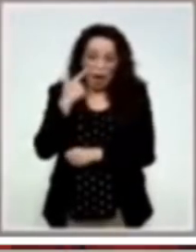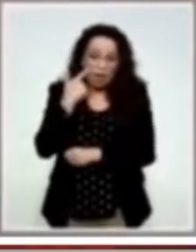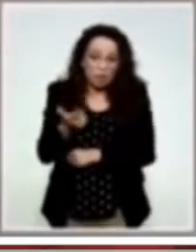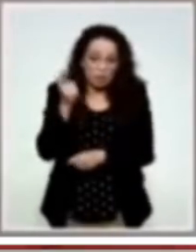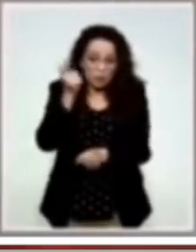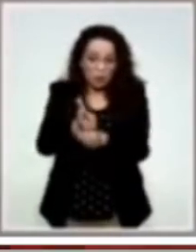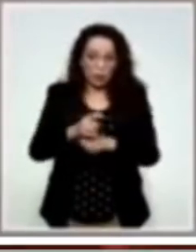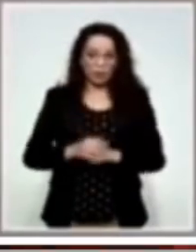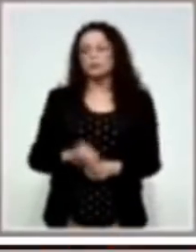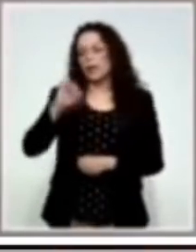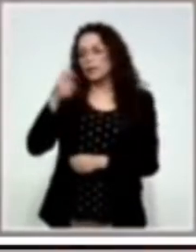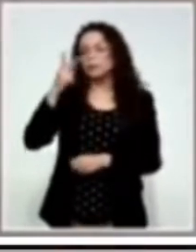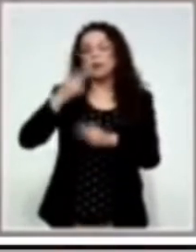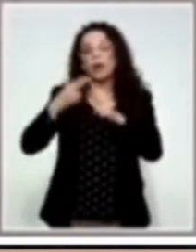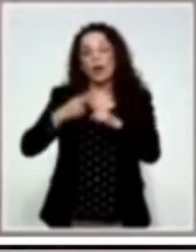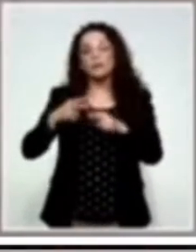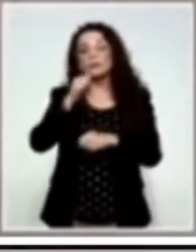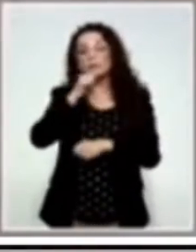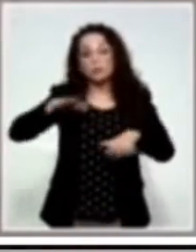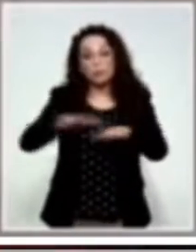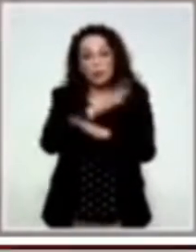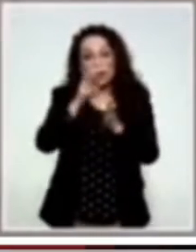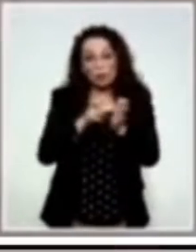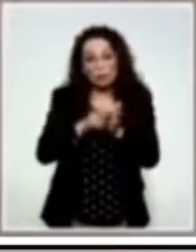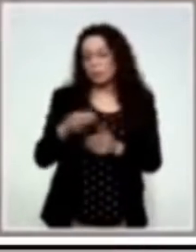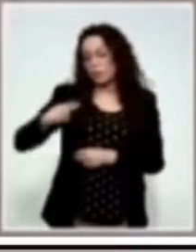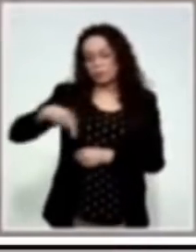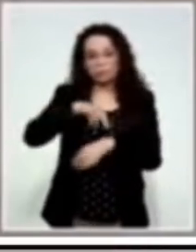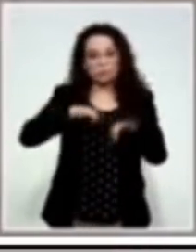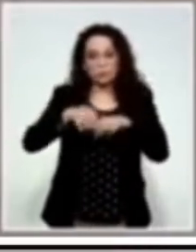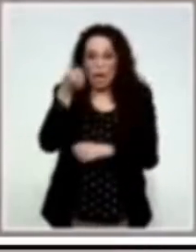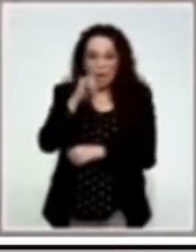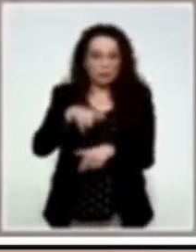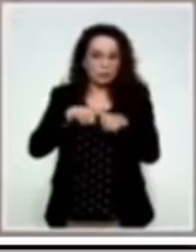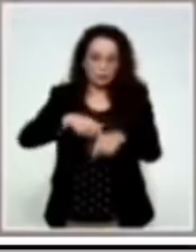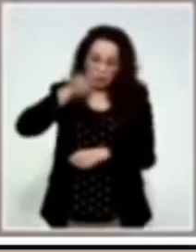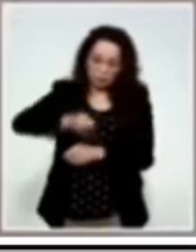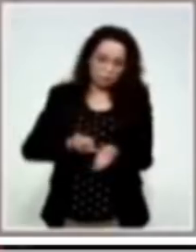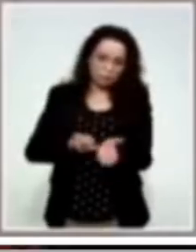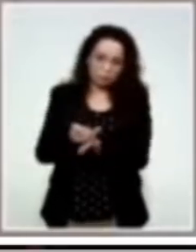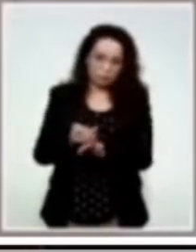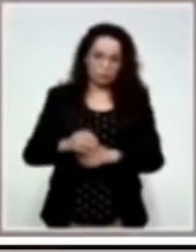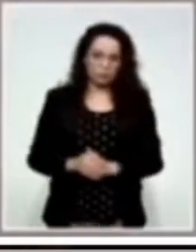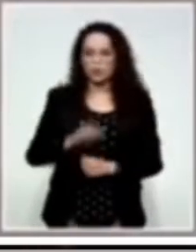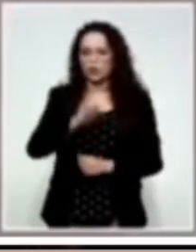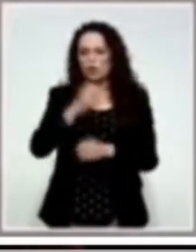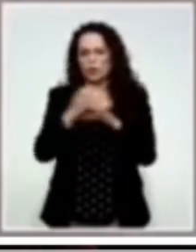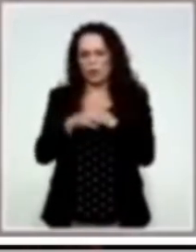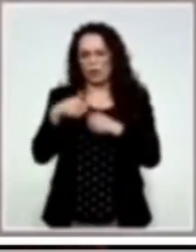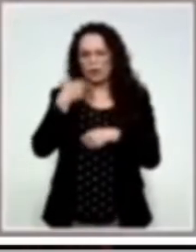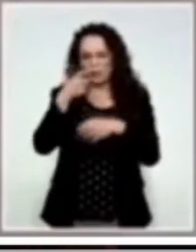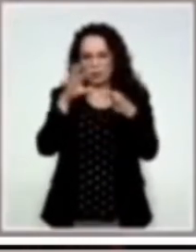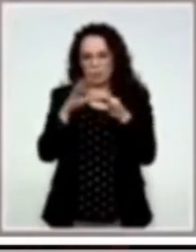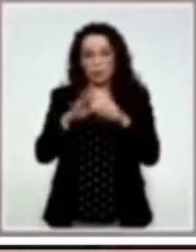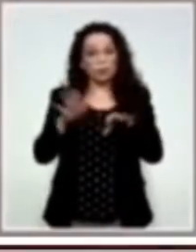la Corte tiene que resolver así. Y hay otra cosa que vale la pena también insistir mucho. El mismo derecho que tienen para